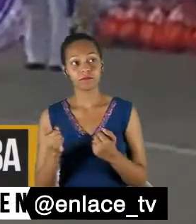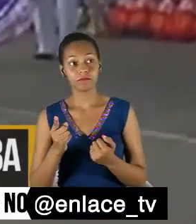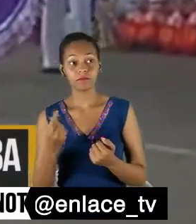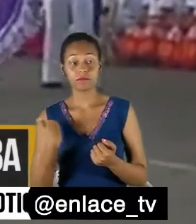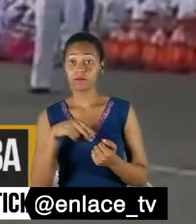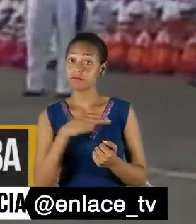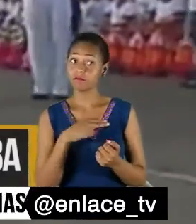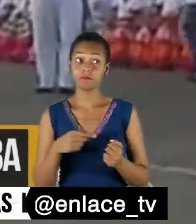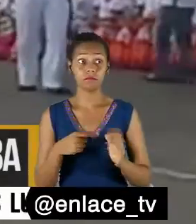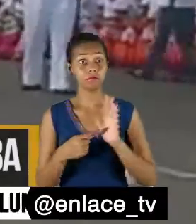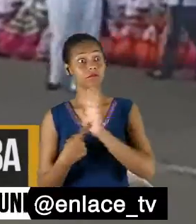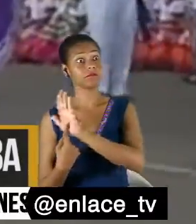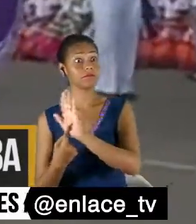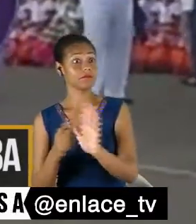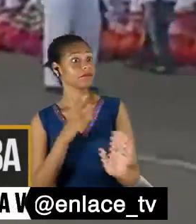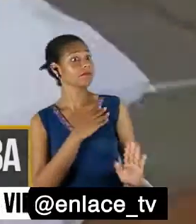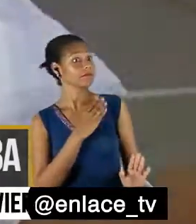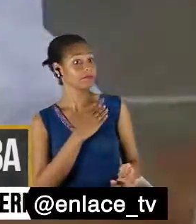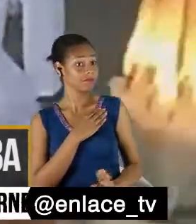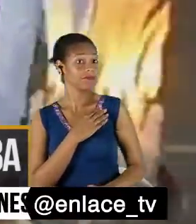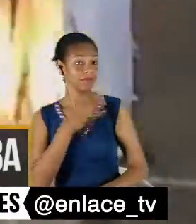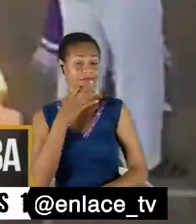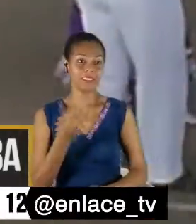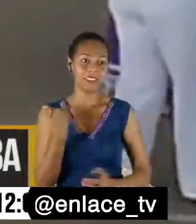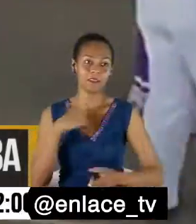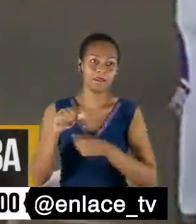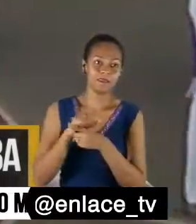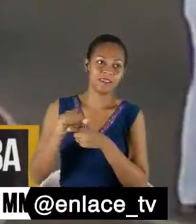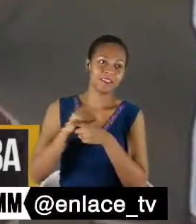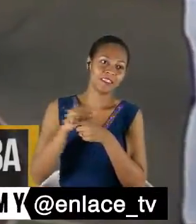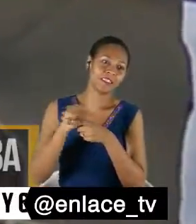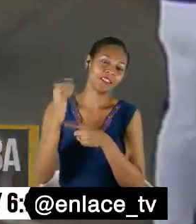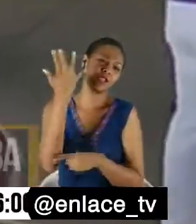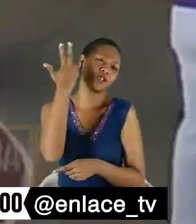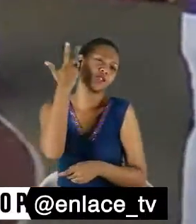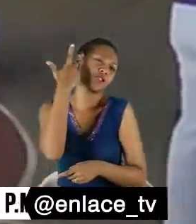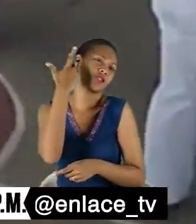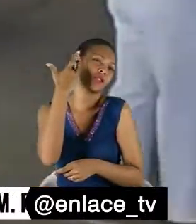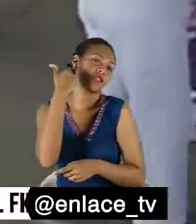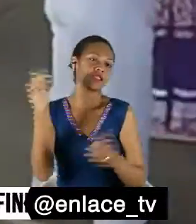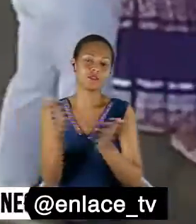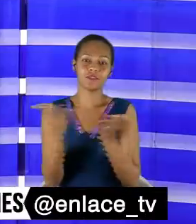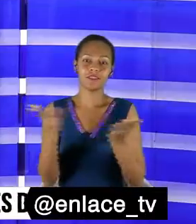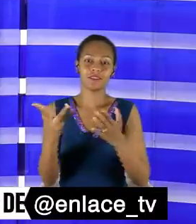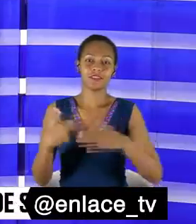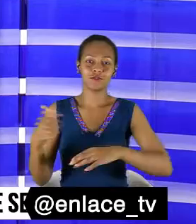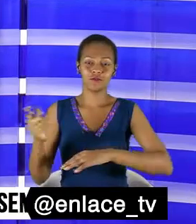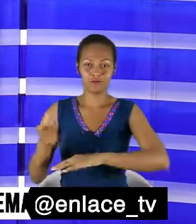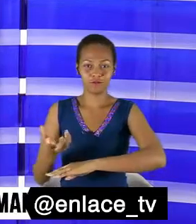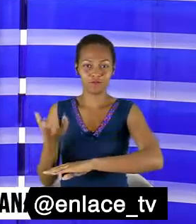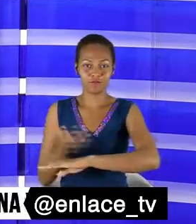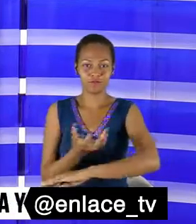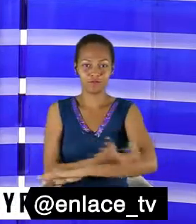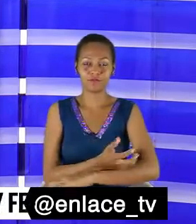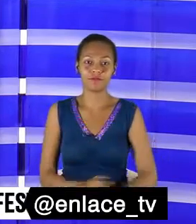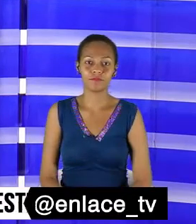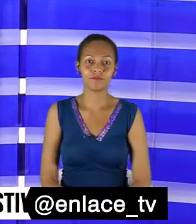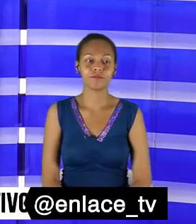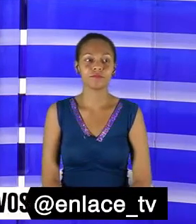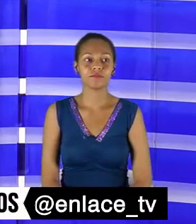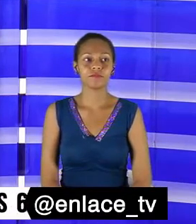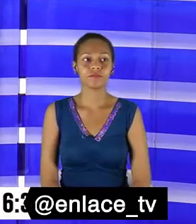Entre tanto, la familia cumbiambera continúa su preparación todos los días en el Paseo de la Cultura. Y este domingo